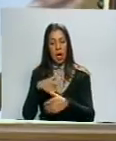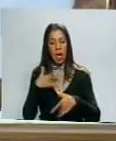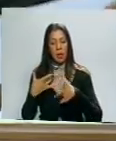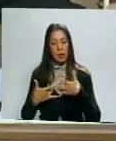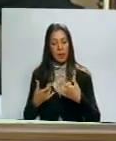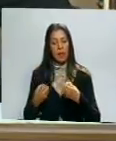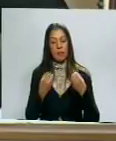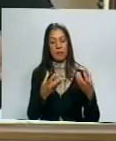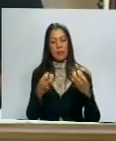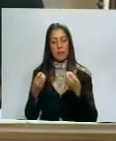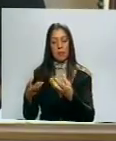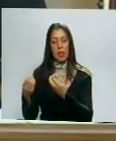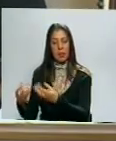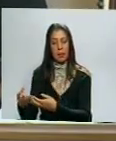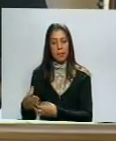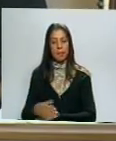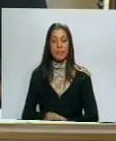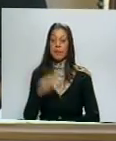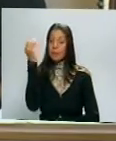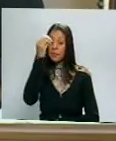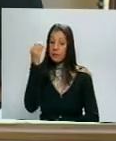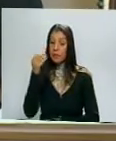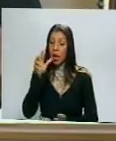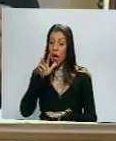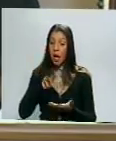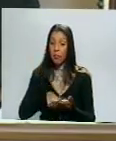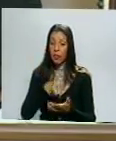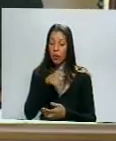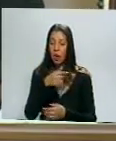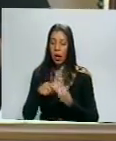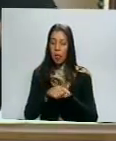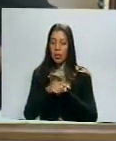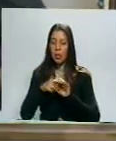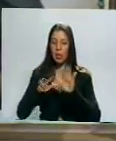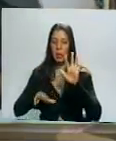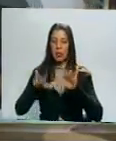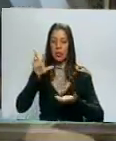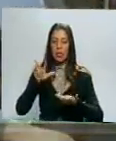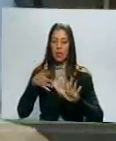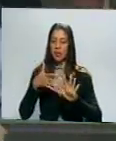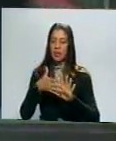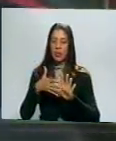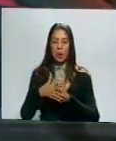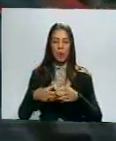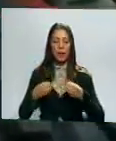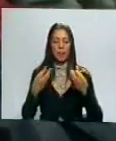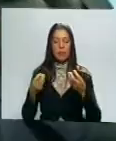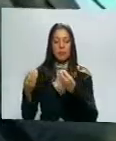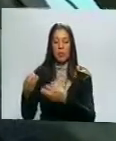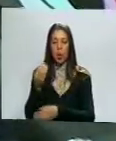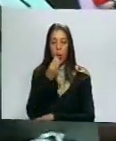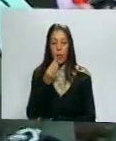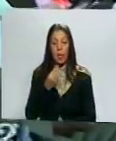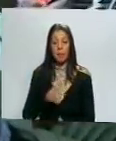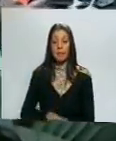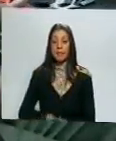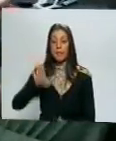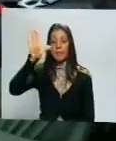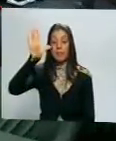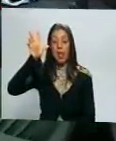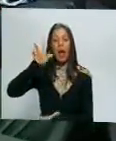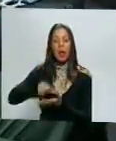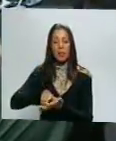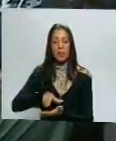y abastecimiento. En consideración para aprobación, artículo 13 sobre distribución de los alimentos.